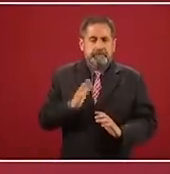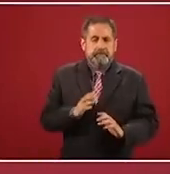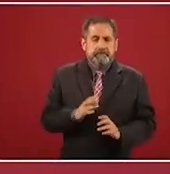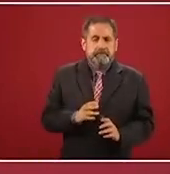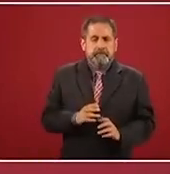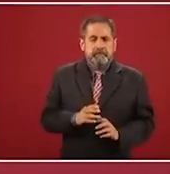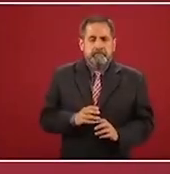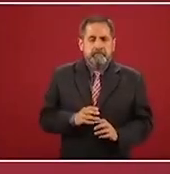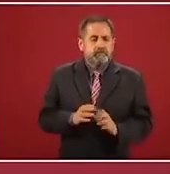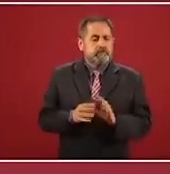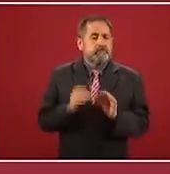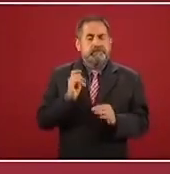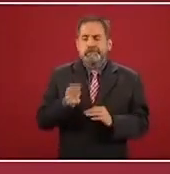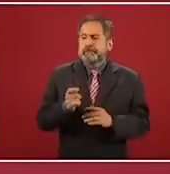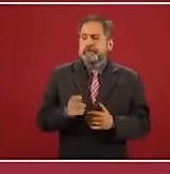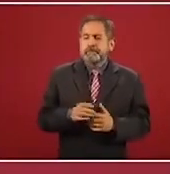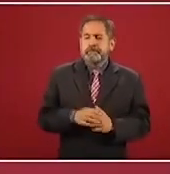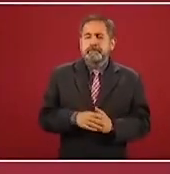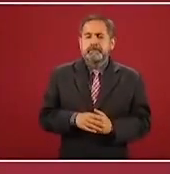entre menos